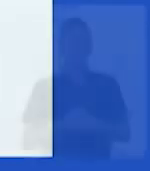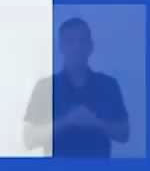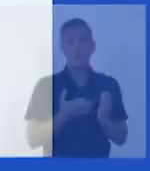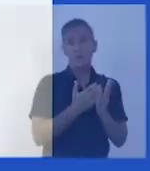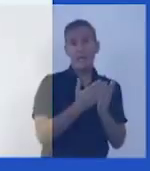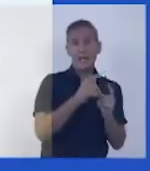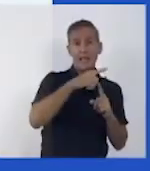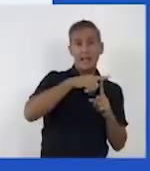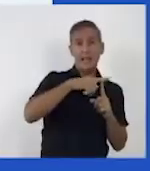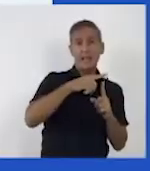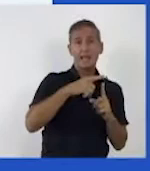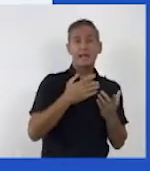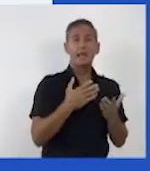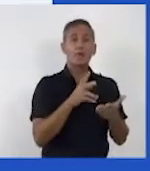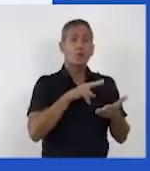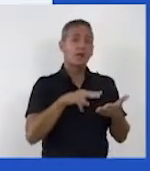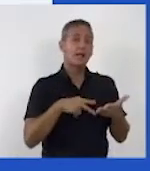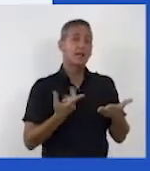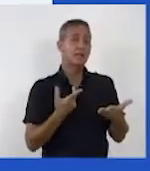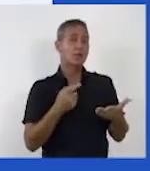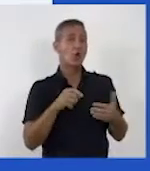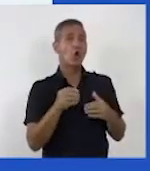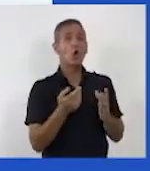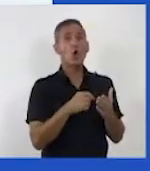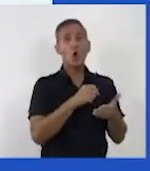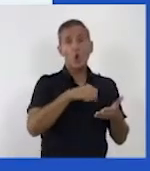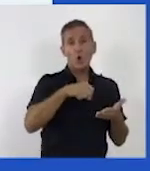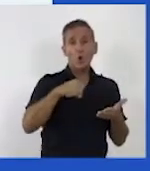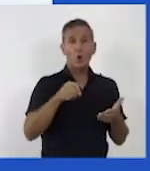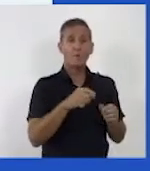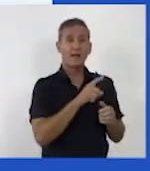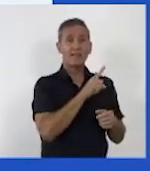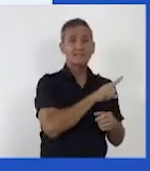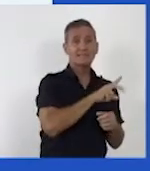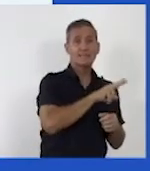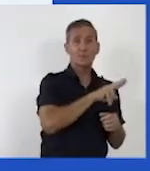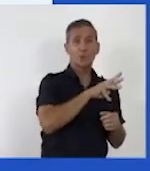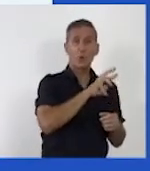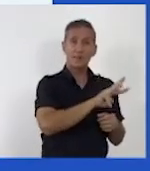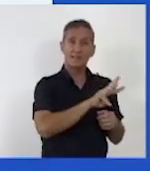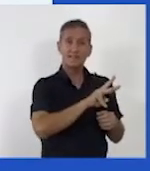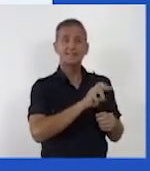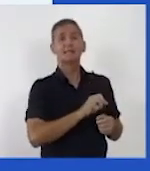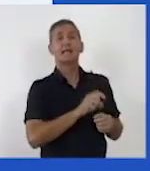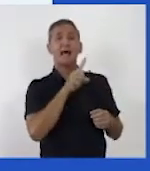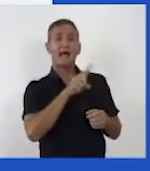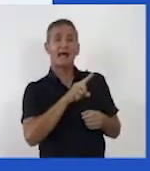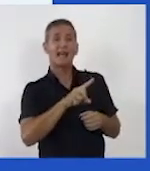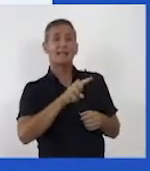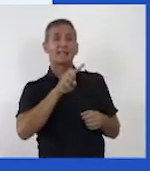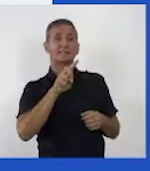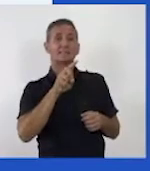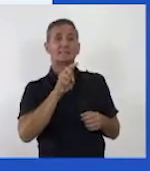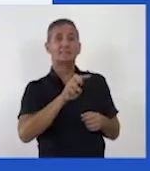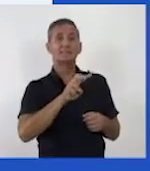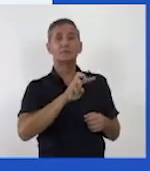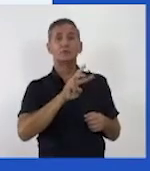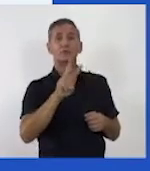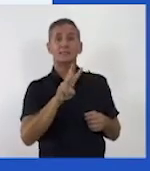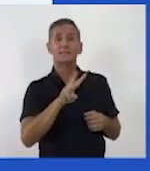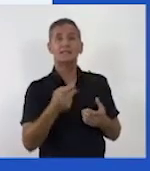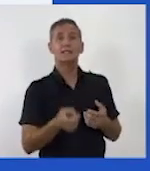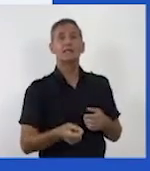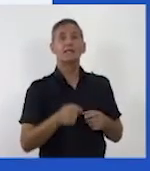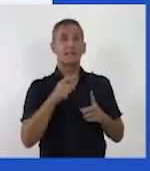del libro de lectura copia de las páginas 123 a las 133 y las 281